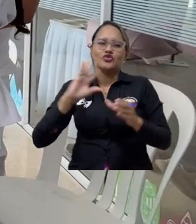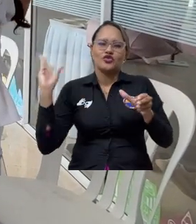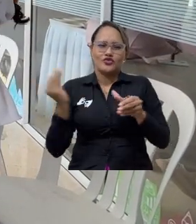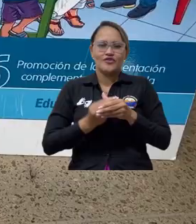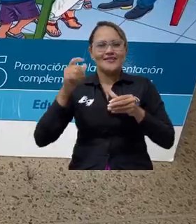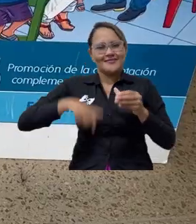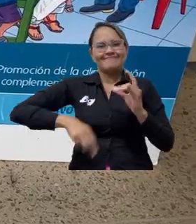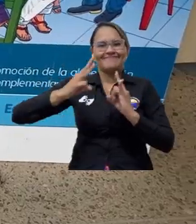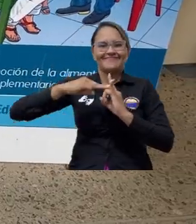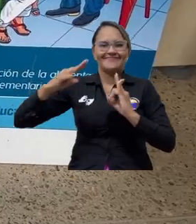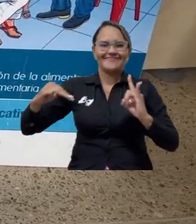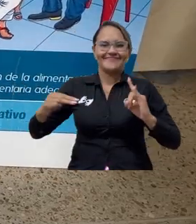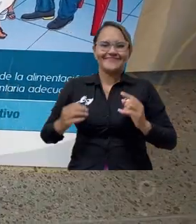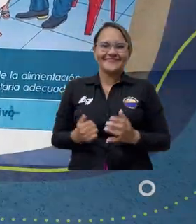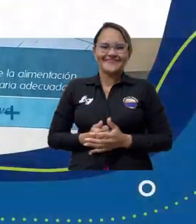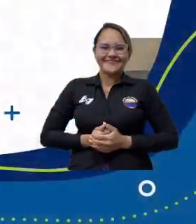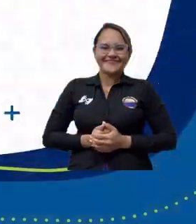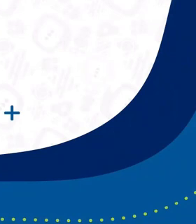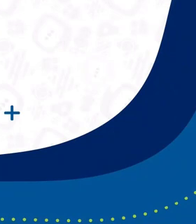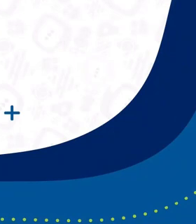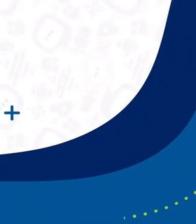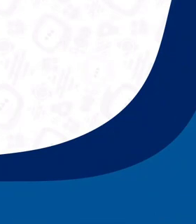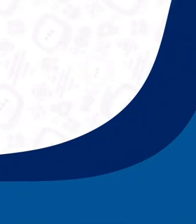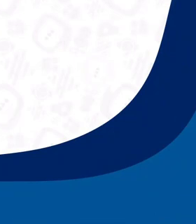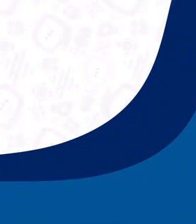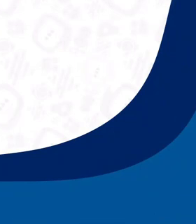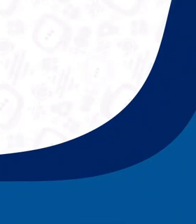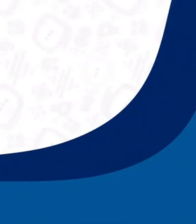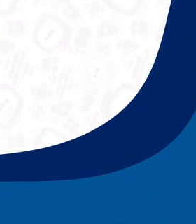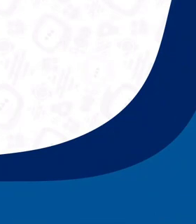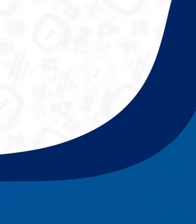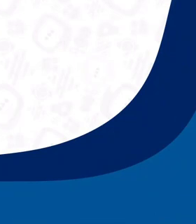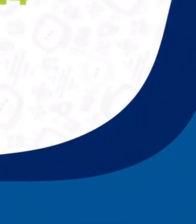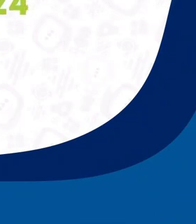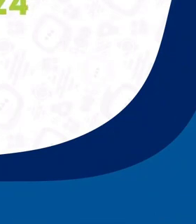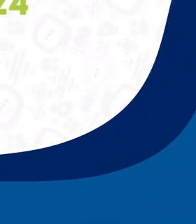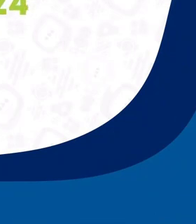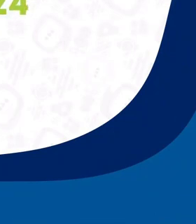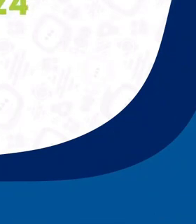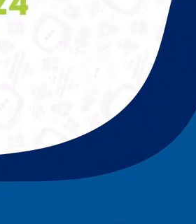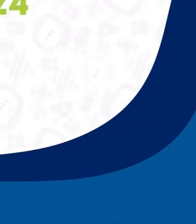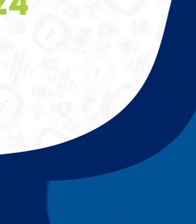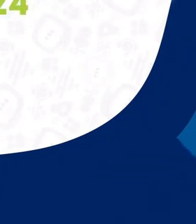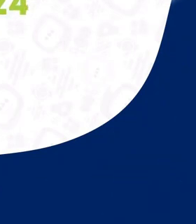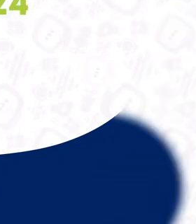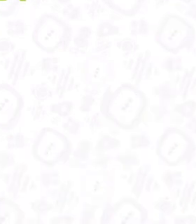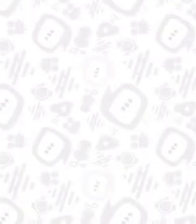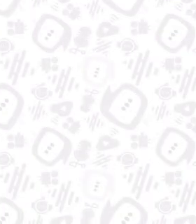institucionales de inclusión. Aún más incluyente e innovadora.